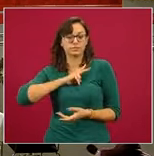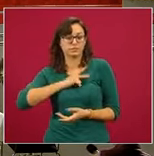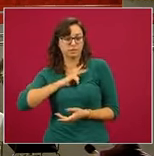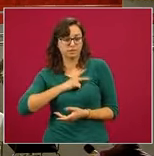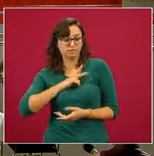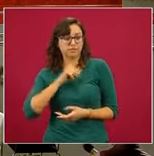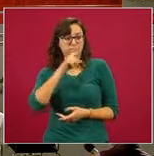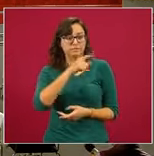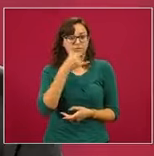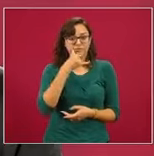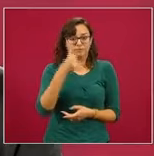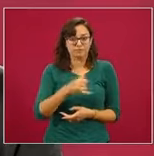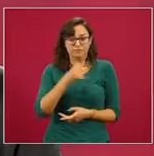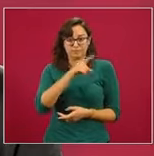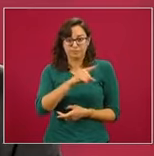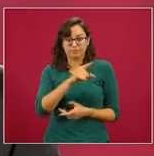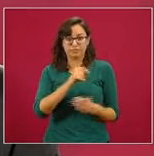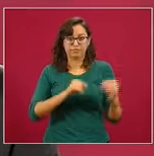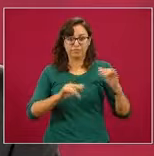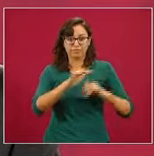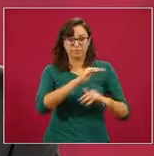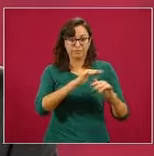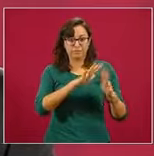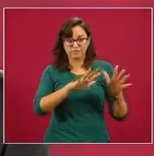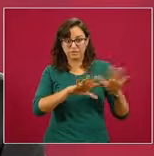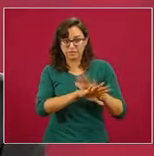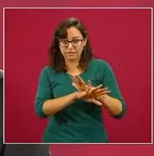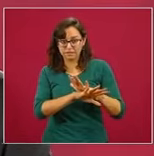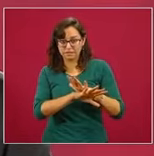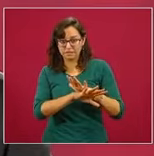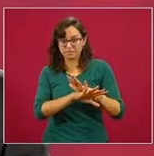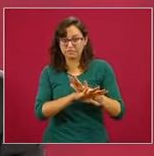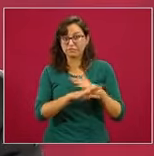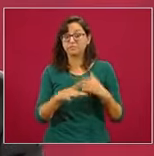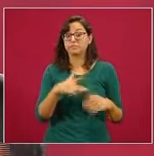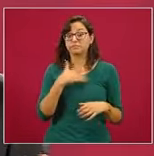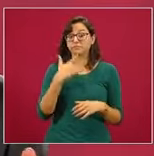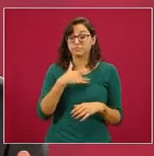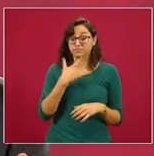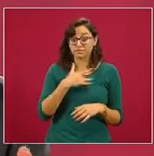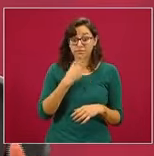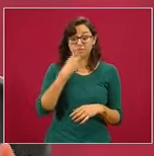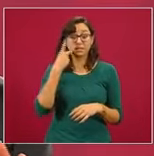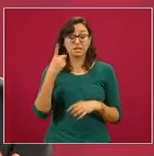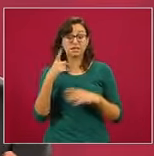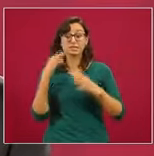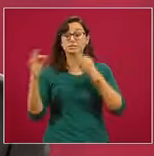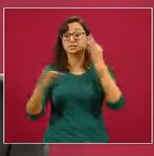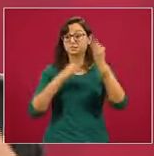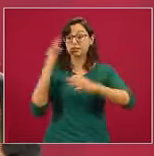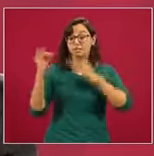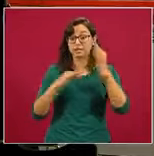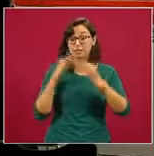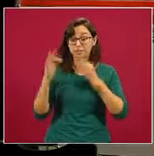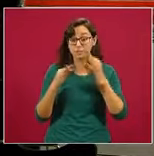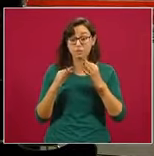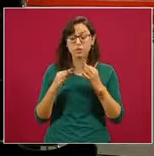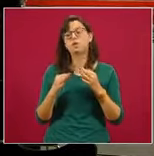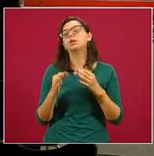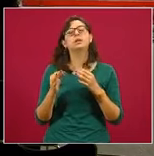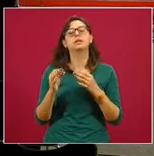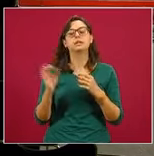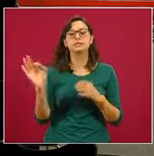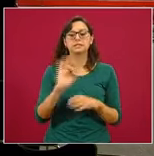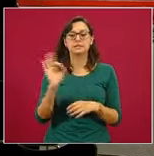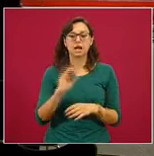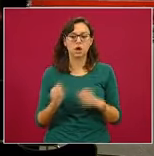Bérgamo, Italia, y que se había presentado una mutación y se atribuía en medios de comunicación a una posible